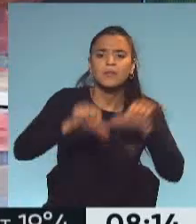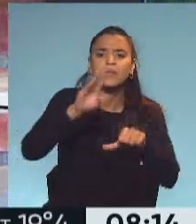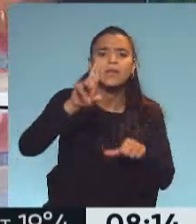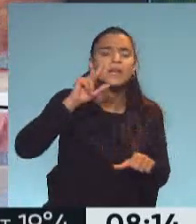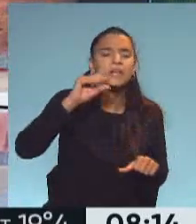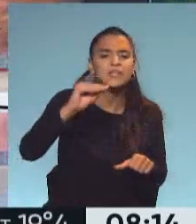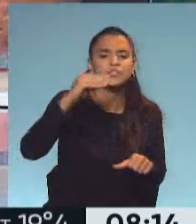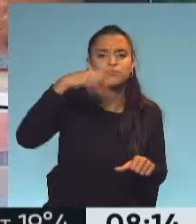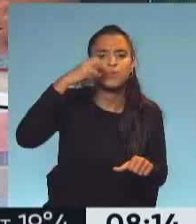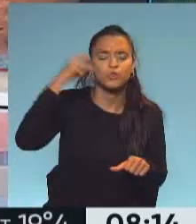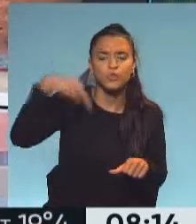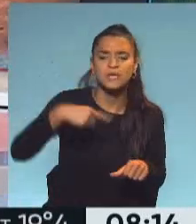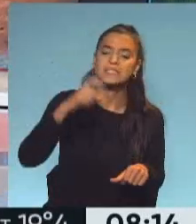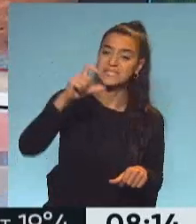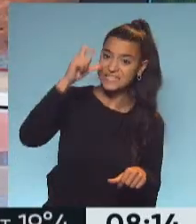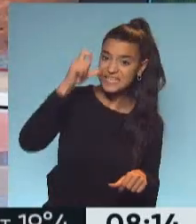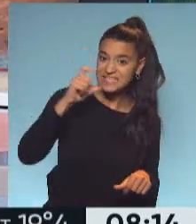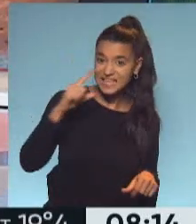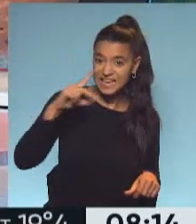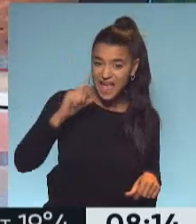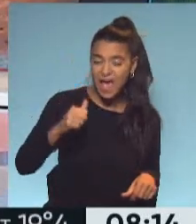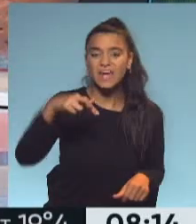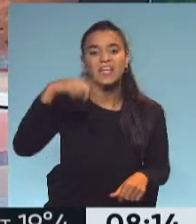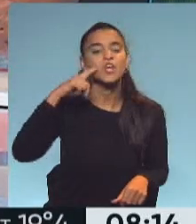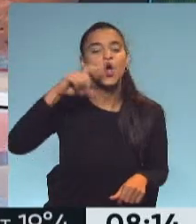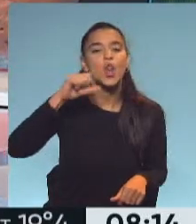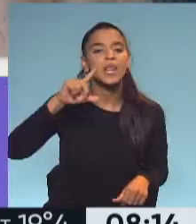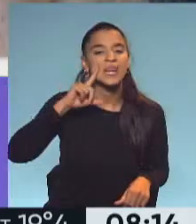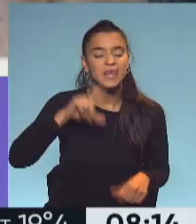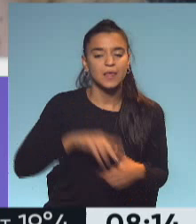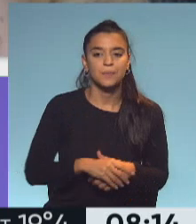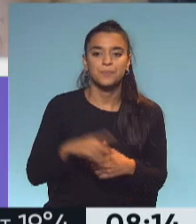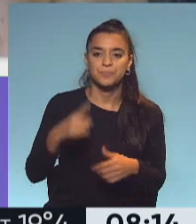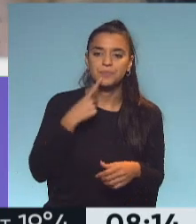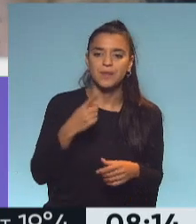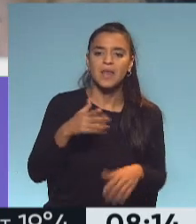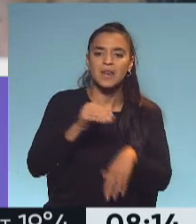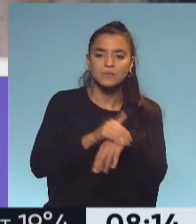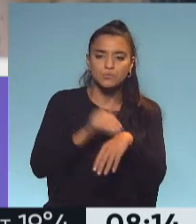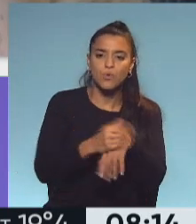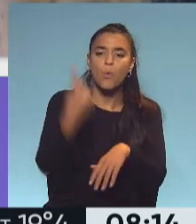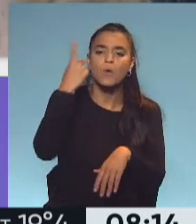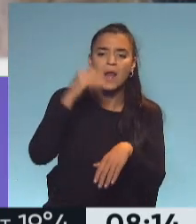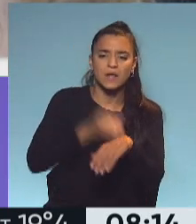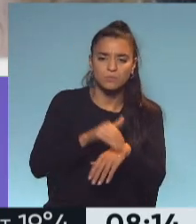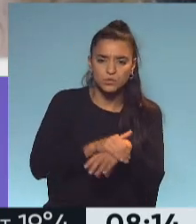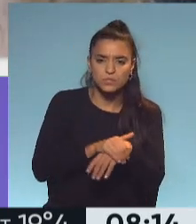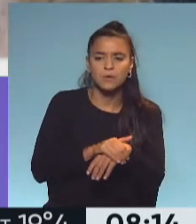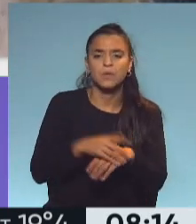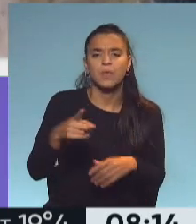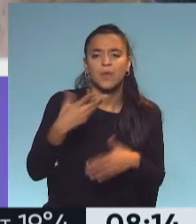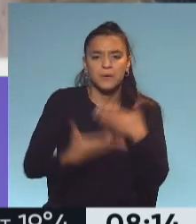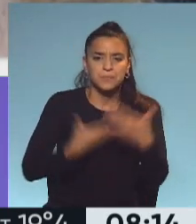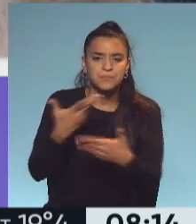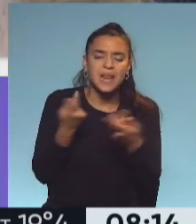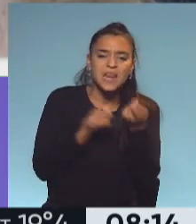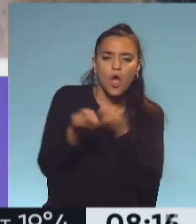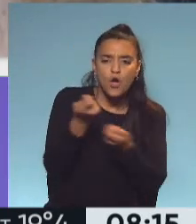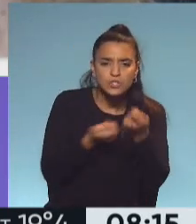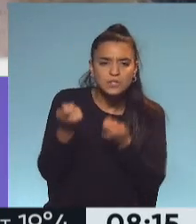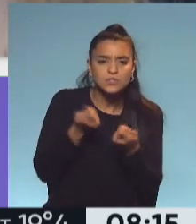Richmond? Cecilia Nicolini es, desde el principio, la encargada o una de las encargadas de llevar adelante las